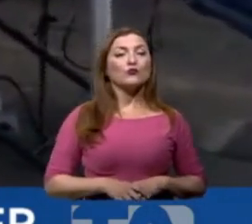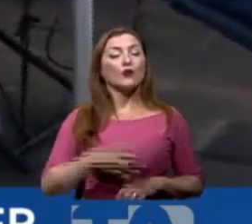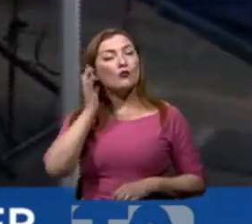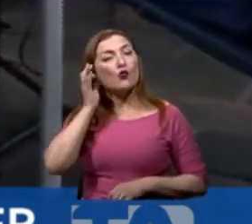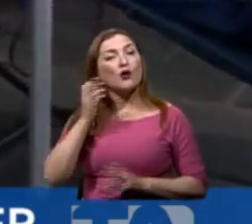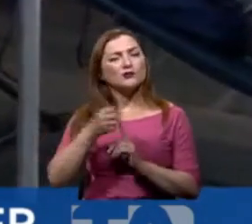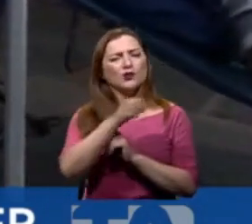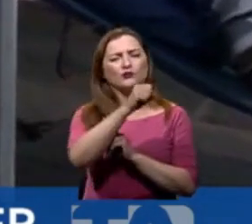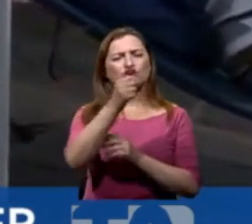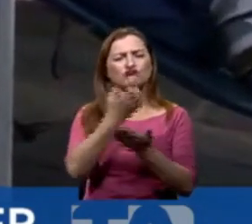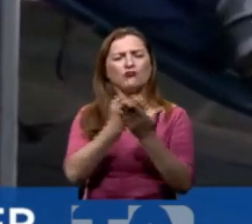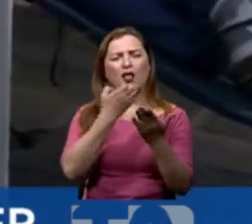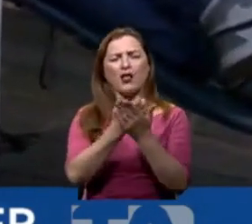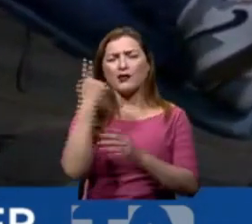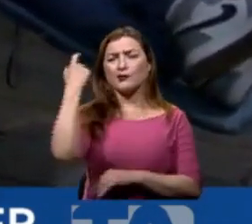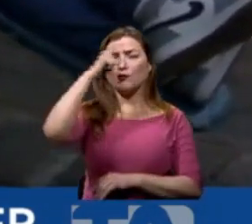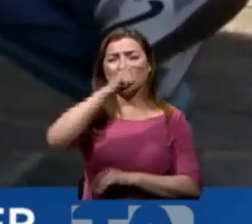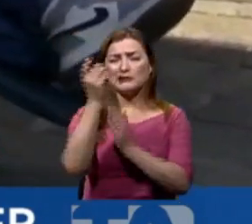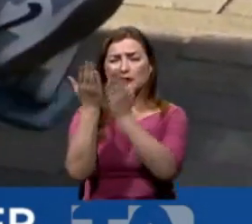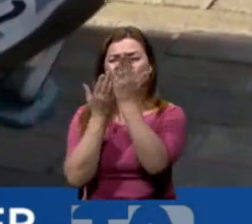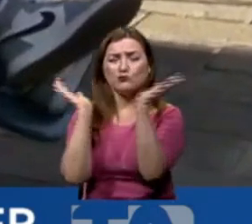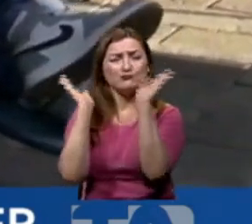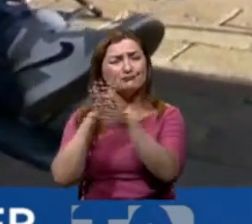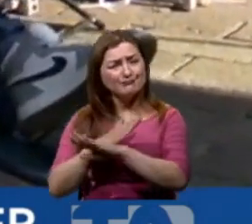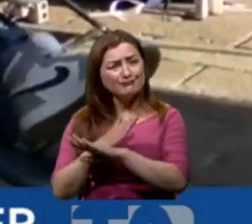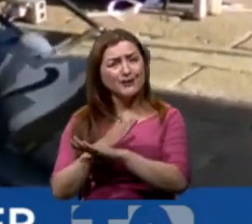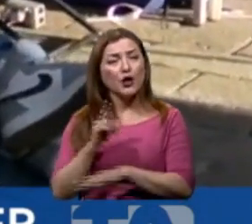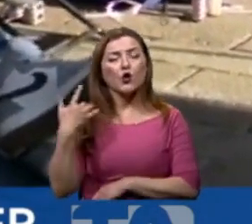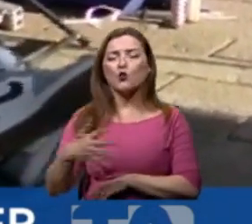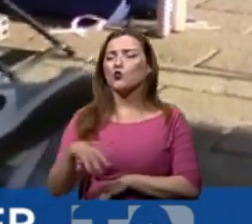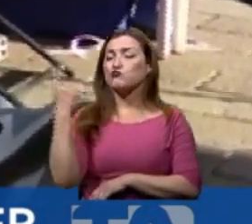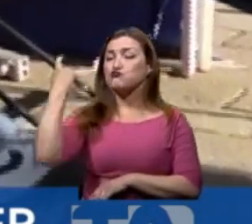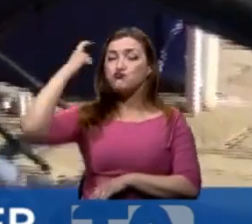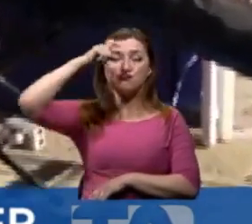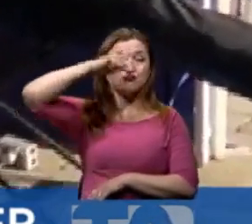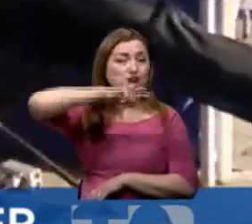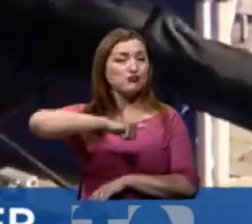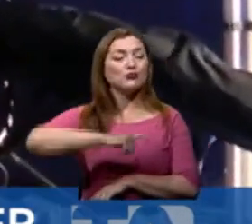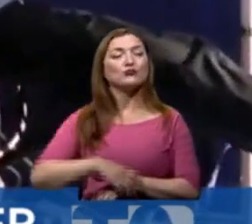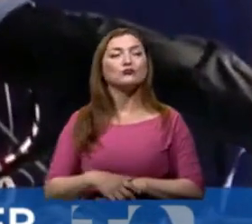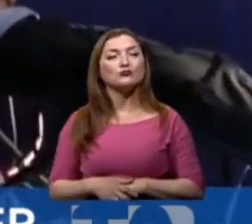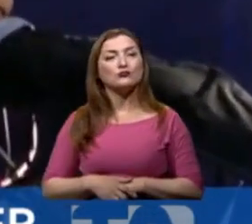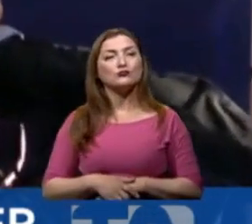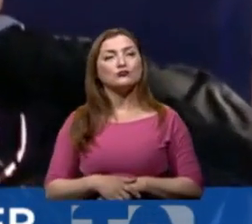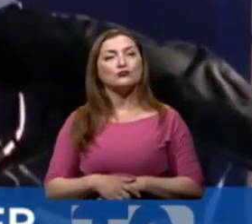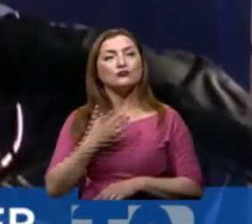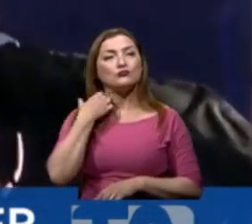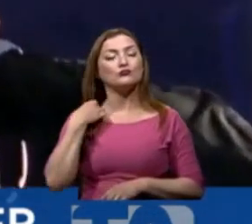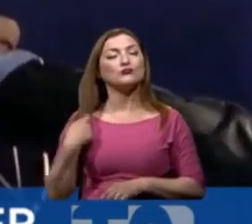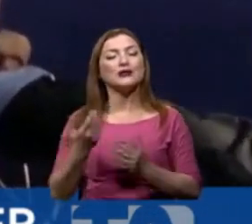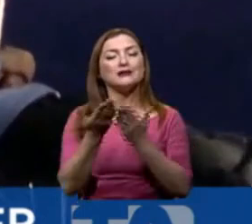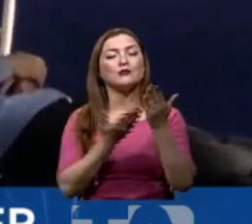mujeres, el poder tener servicios gratuitos como el que estamos desarrollando aquí en la Plaza de la República es importante. ¿Qué